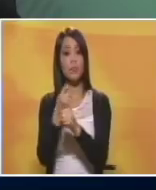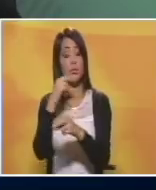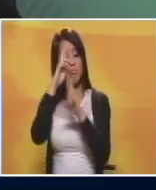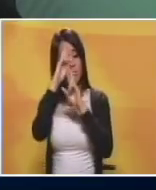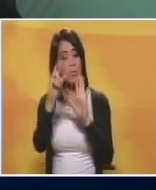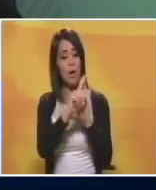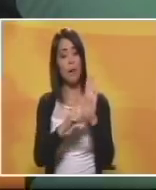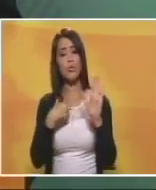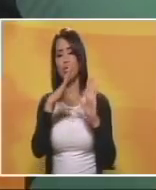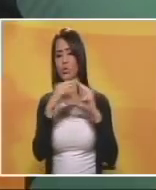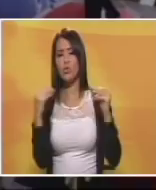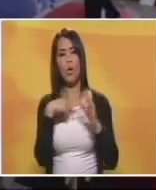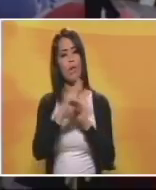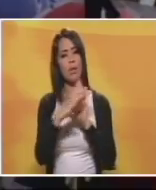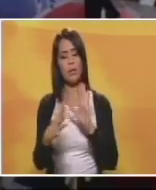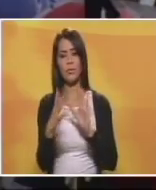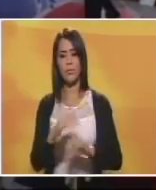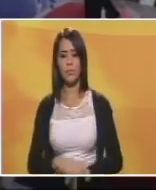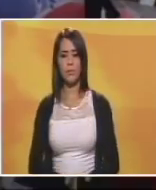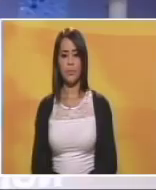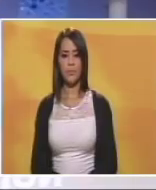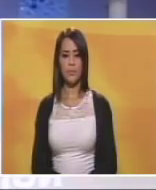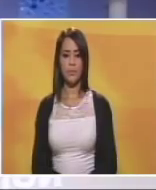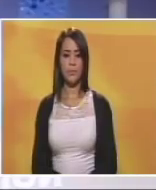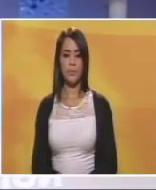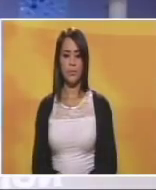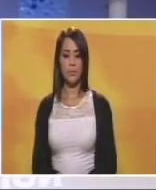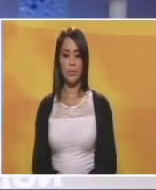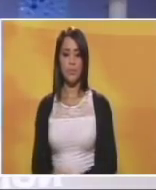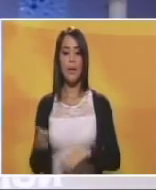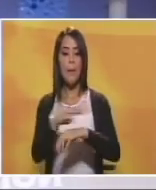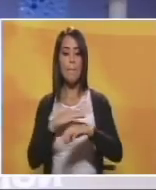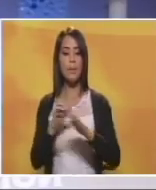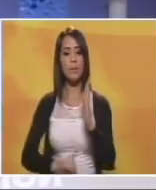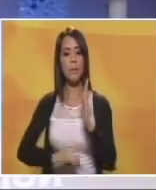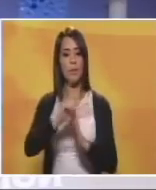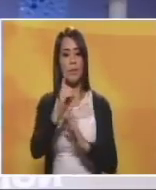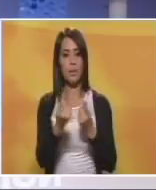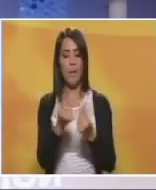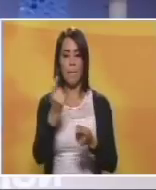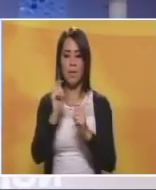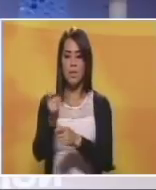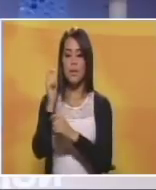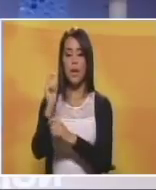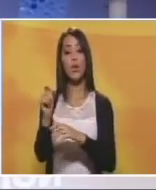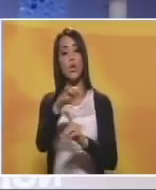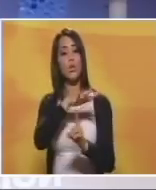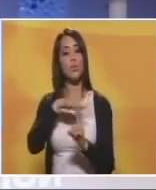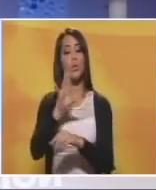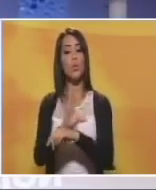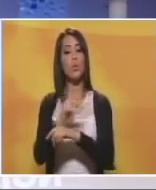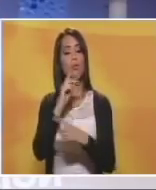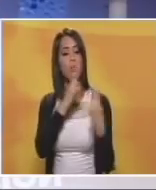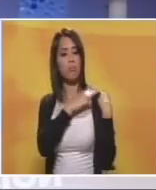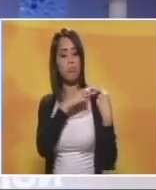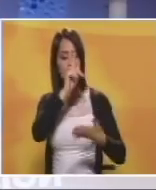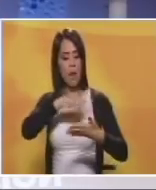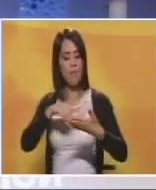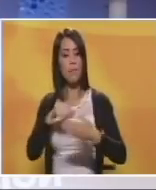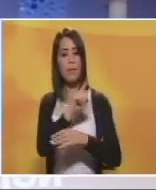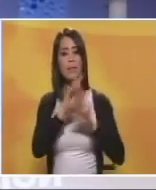respetadas todas sus garantías universales. El ministro para el Desarrollo Minero y Ecológico, Víctor Cano, encabezó la firma de